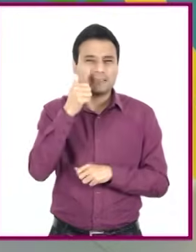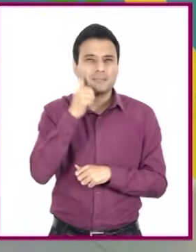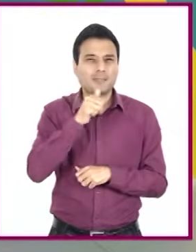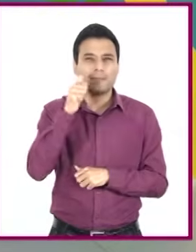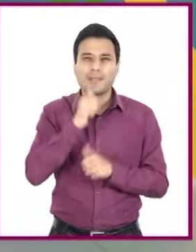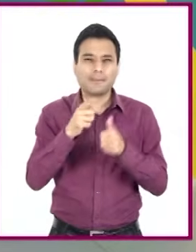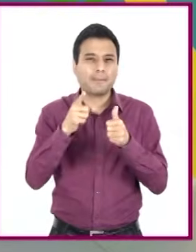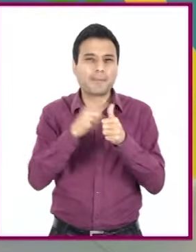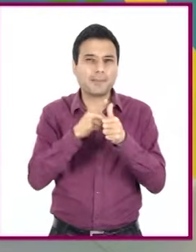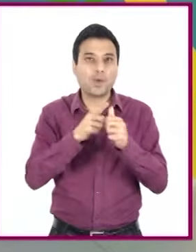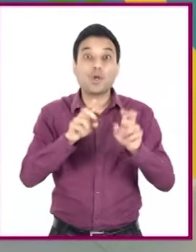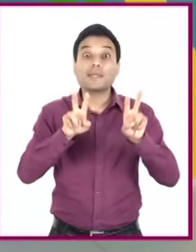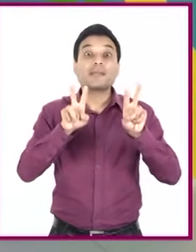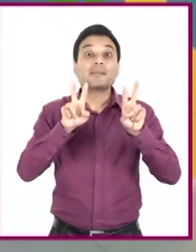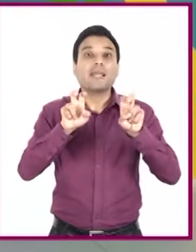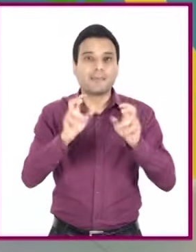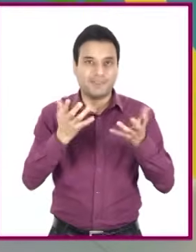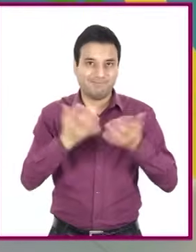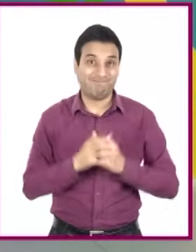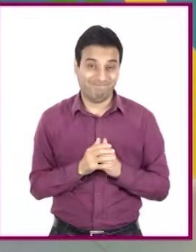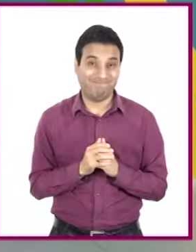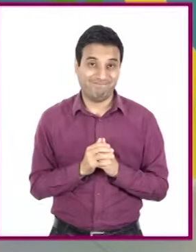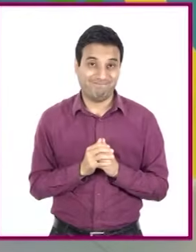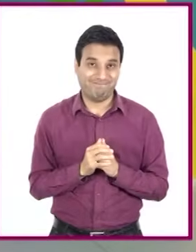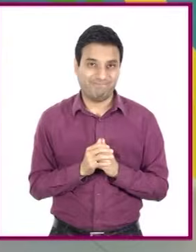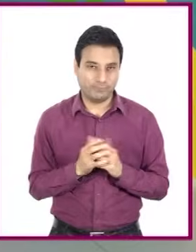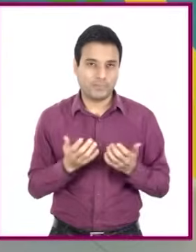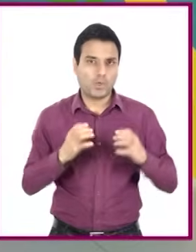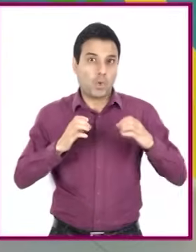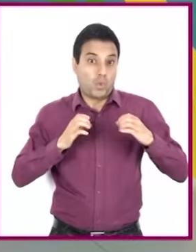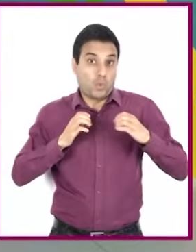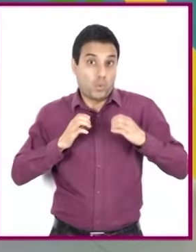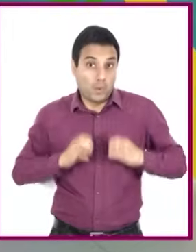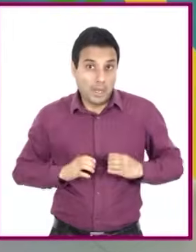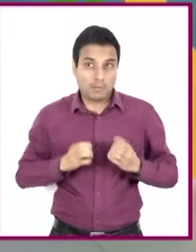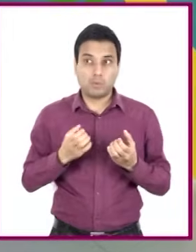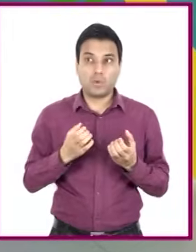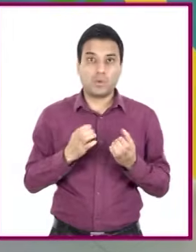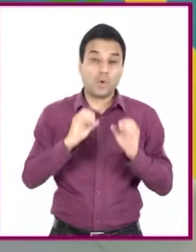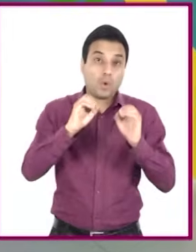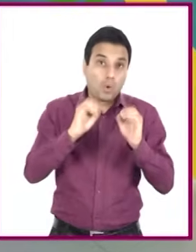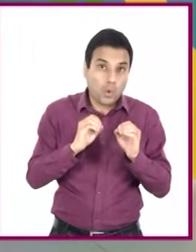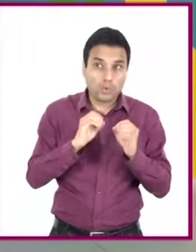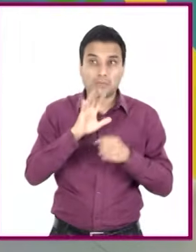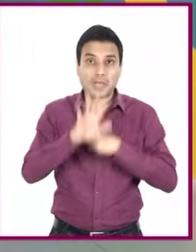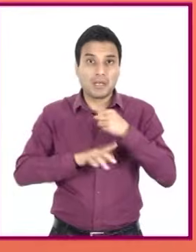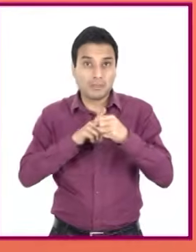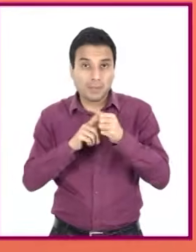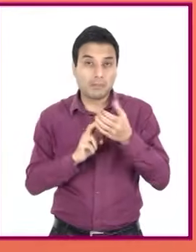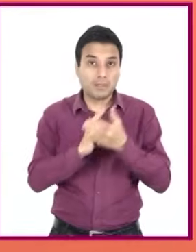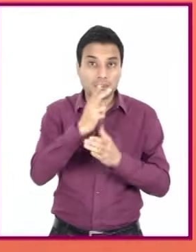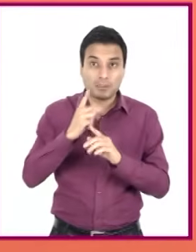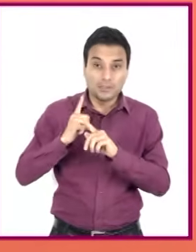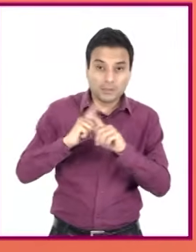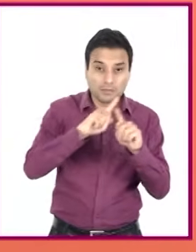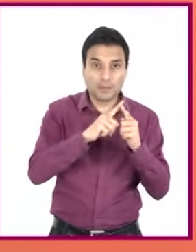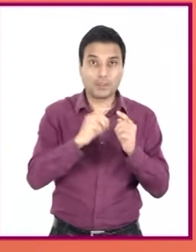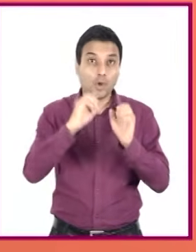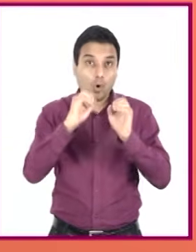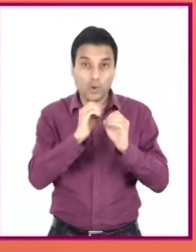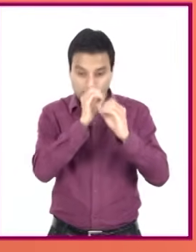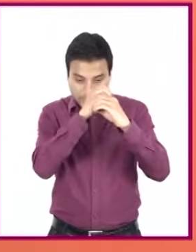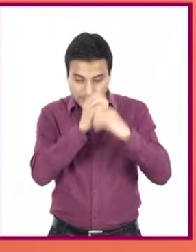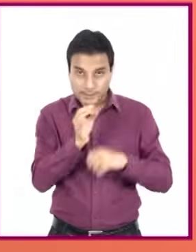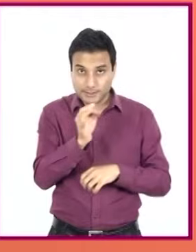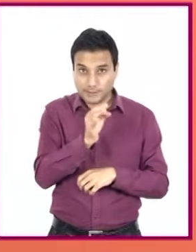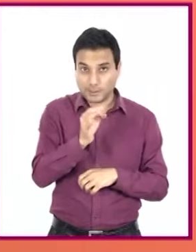saber es el tema que está involucrado, como el cuerpo humano, la biodiversidad o la célula. Con base en el tema se